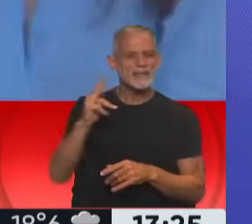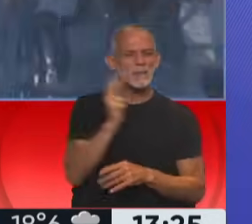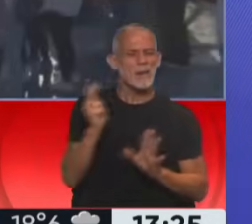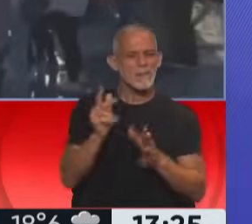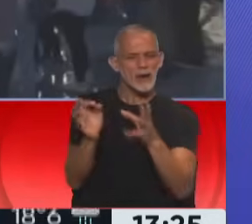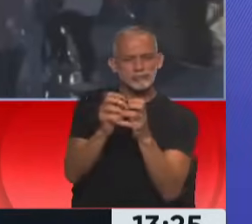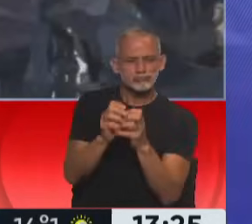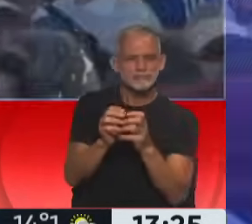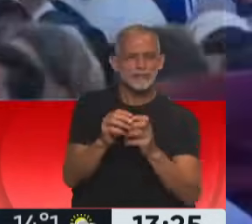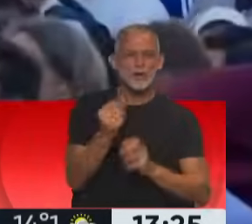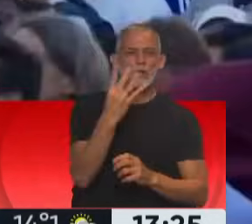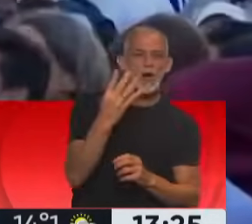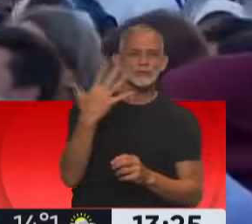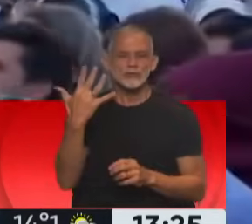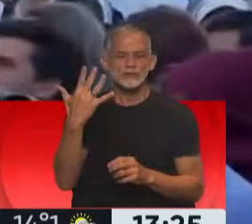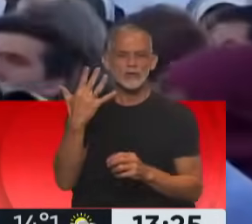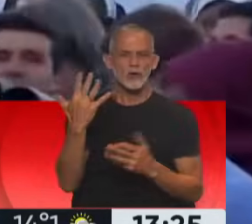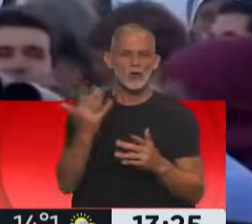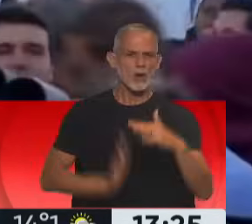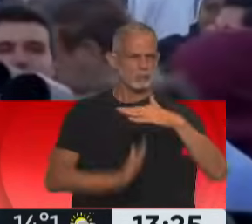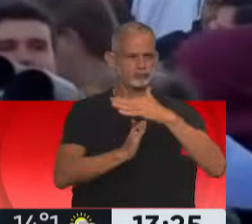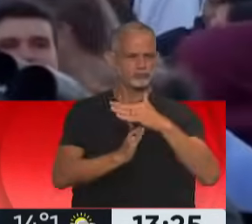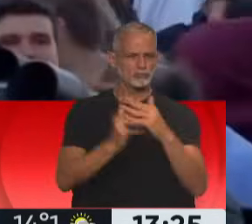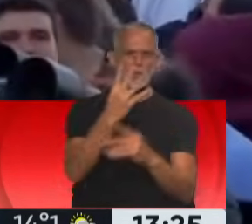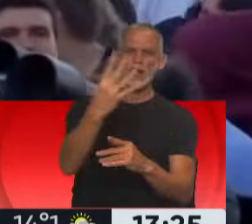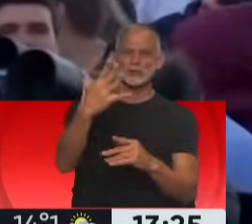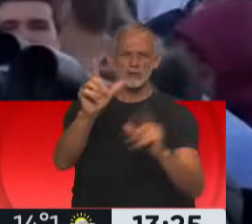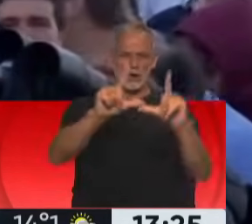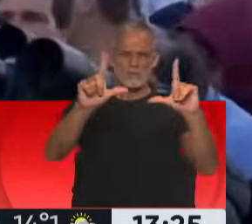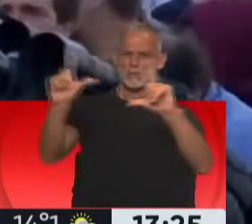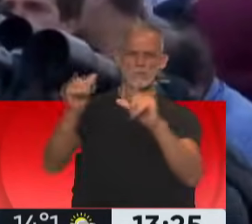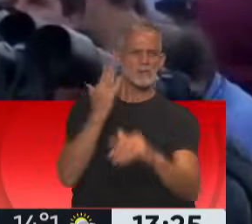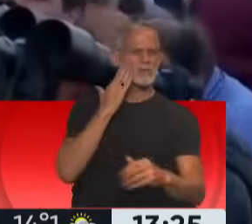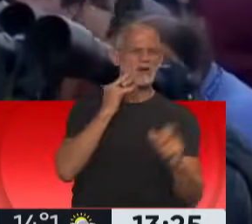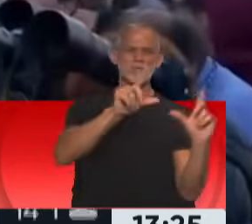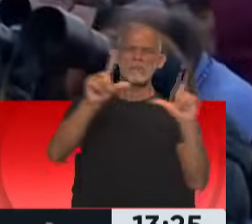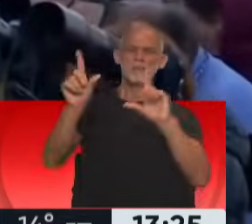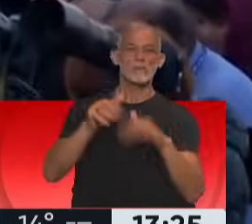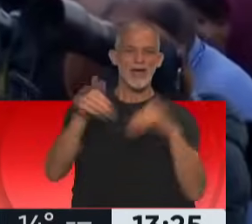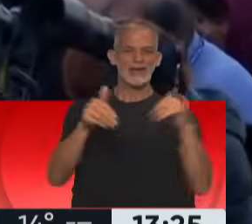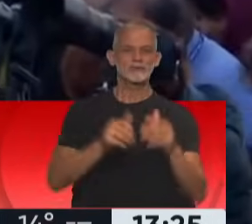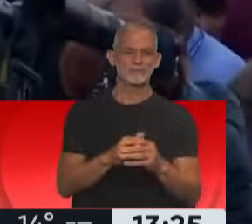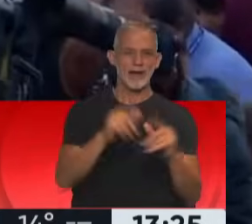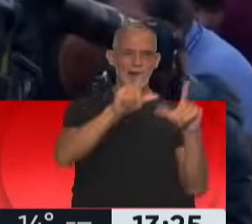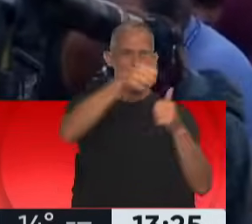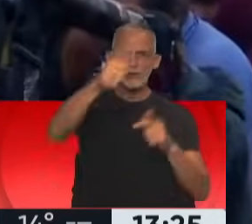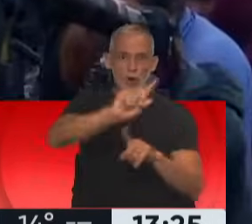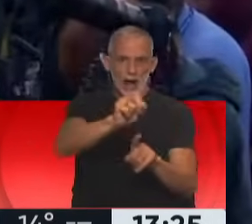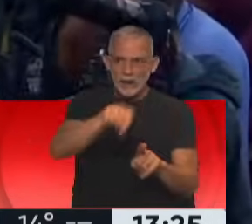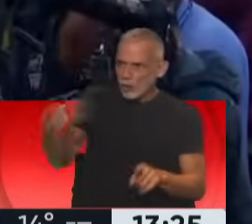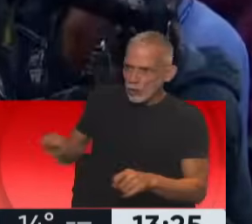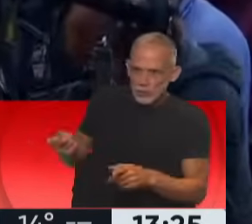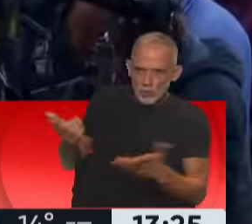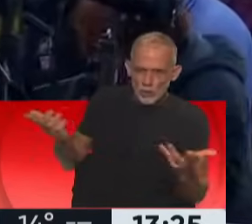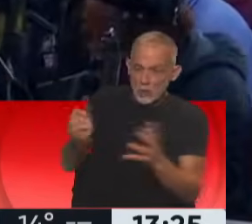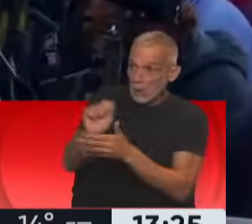que hay 4 o 5 candidatos centrales. Sí. Y que van a una elección y ninguno sale.